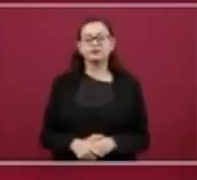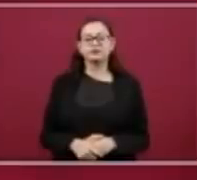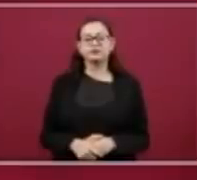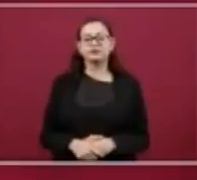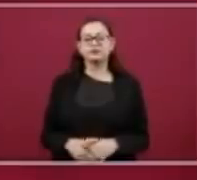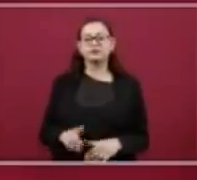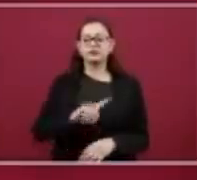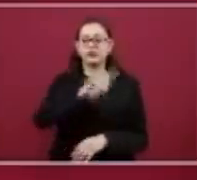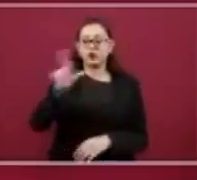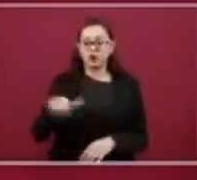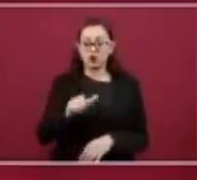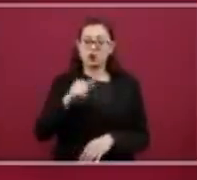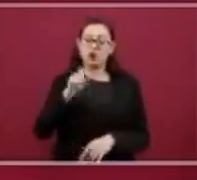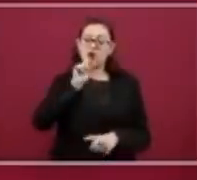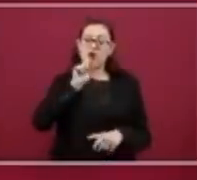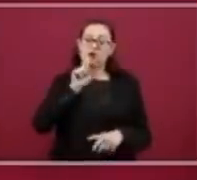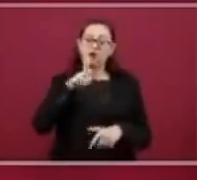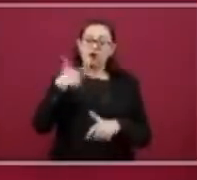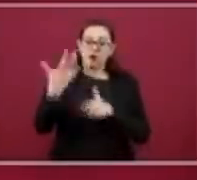les recuerdo que en abril